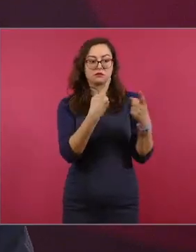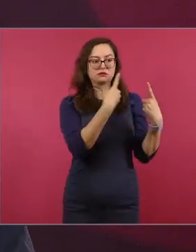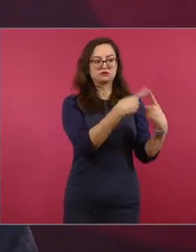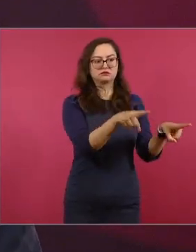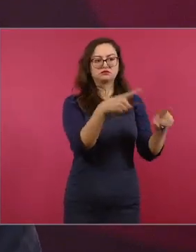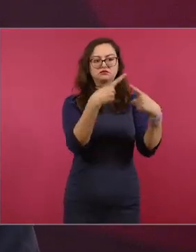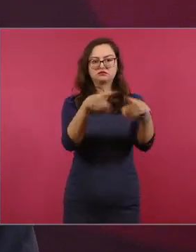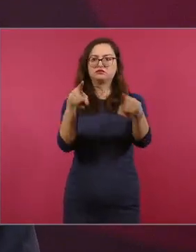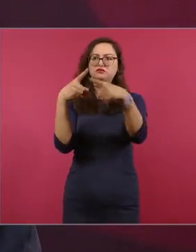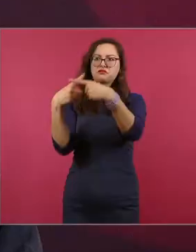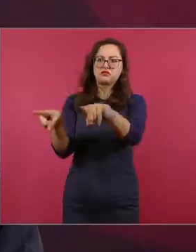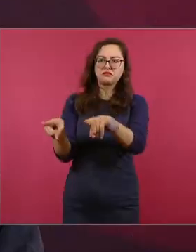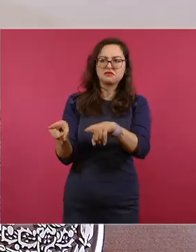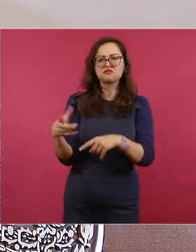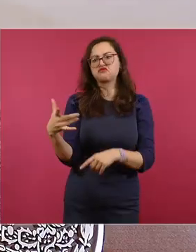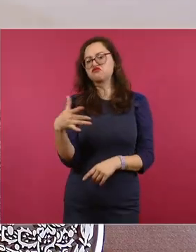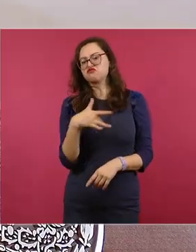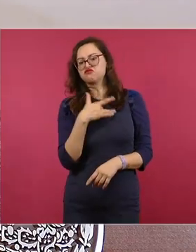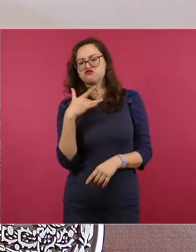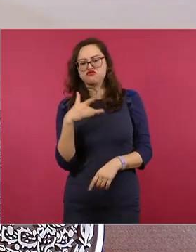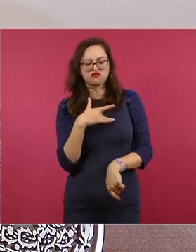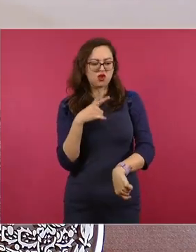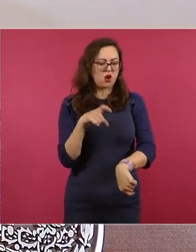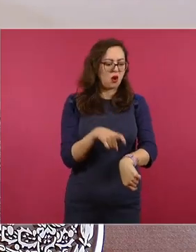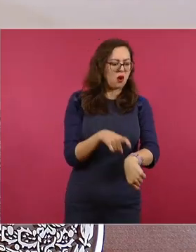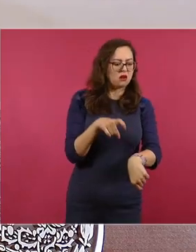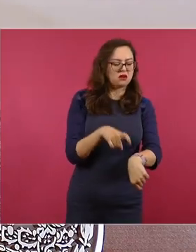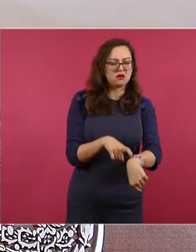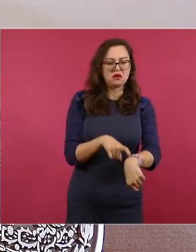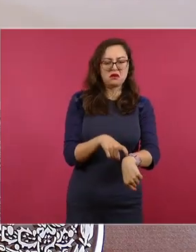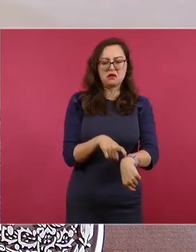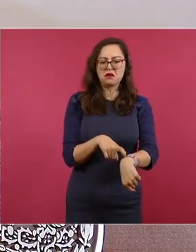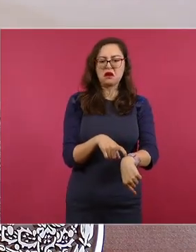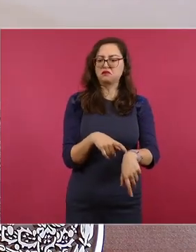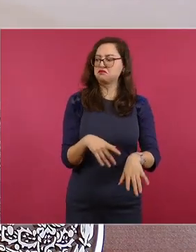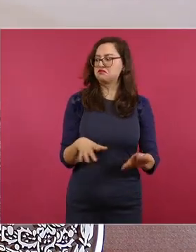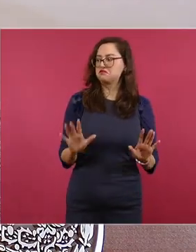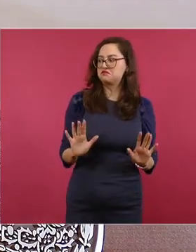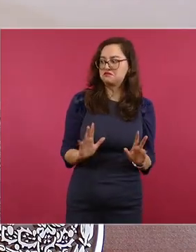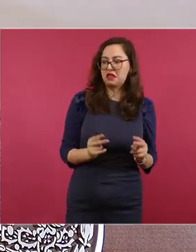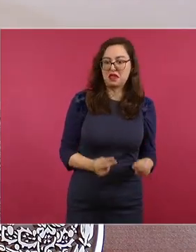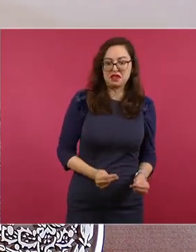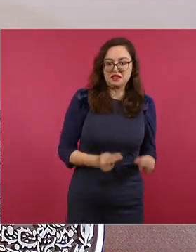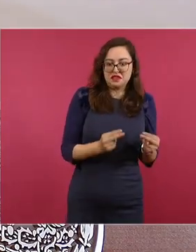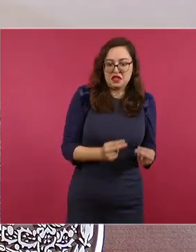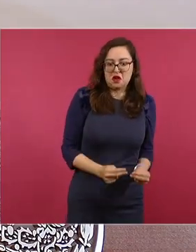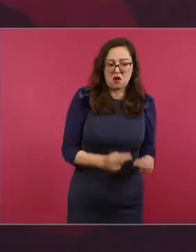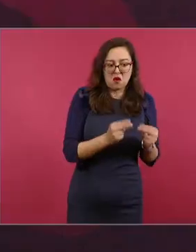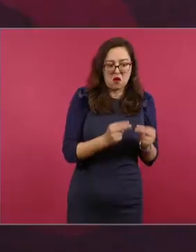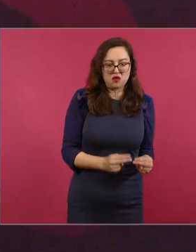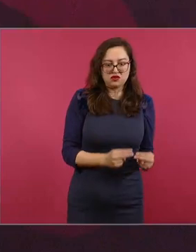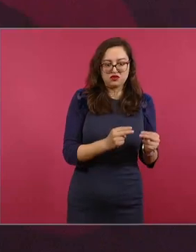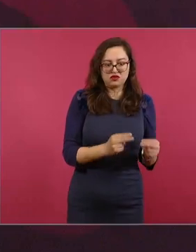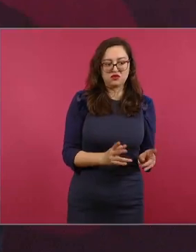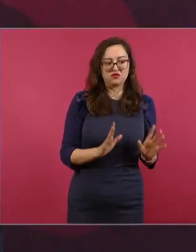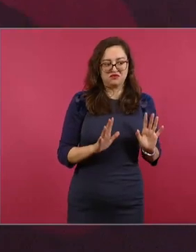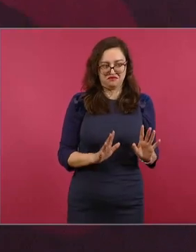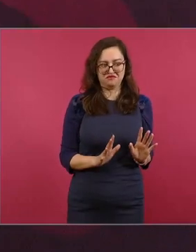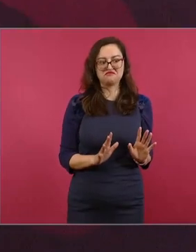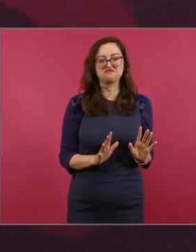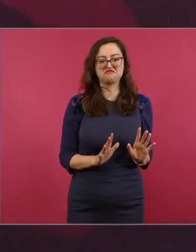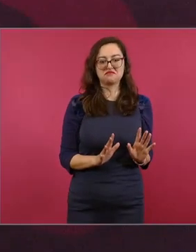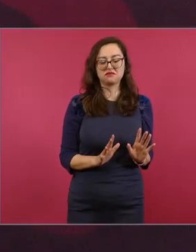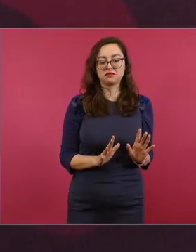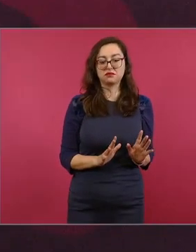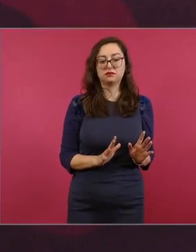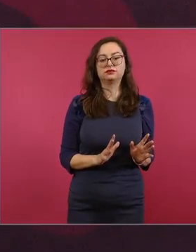los cuales no concuerdan, no coinciden con los horarios oficiales que dicta la autoridad.